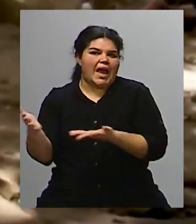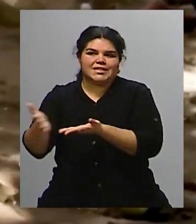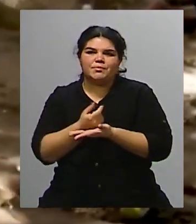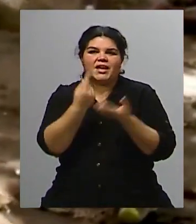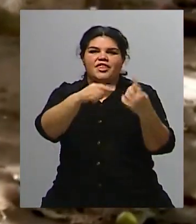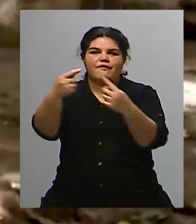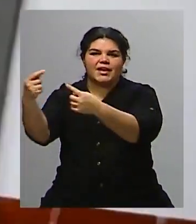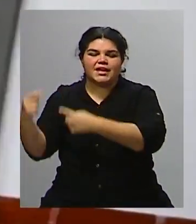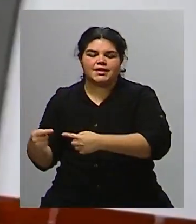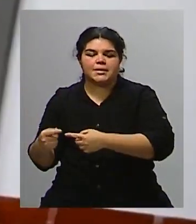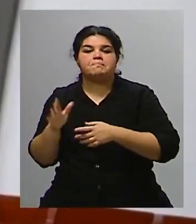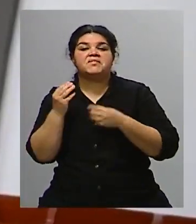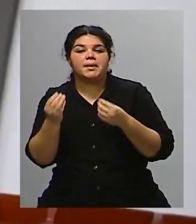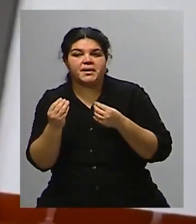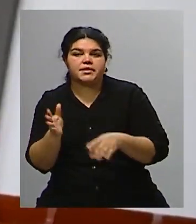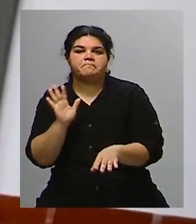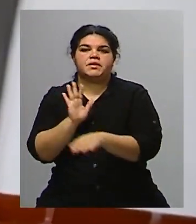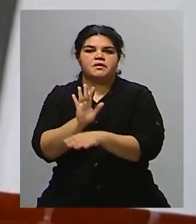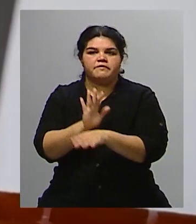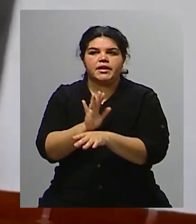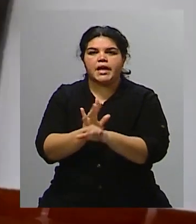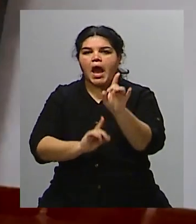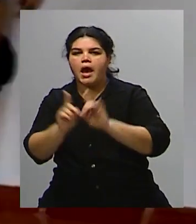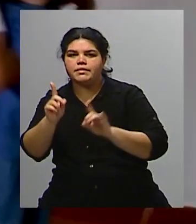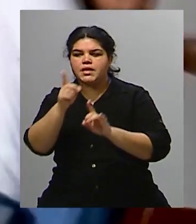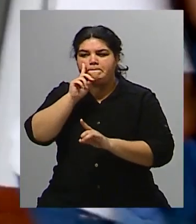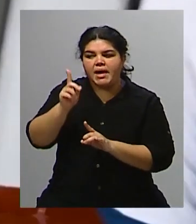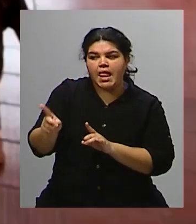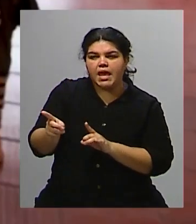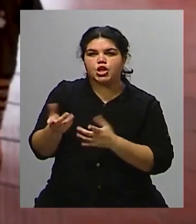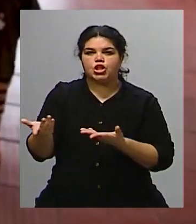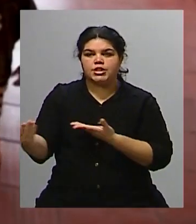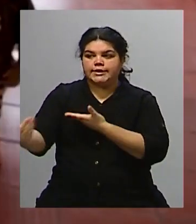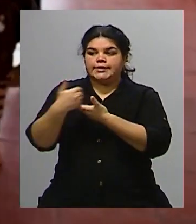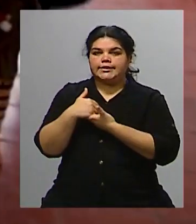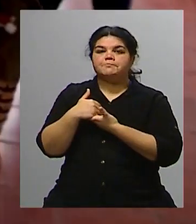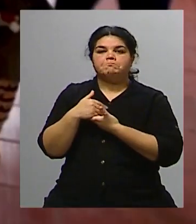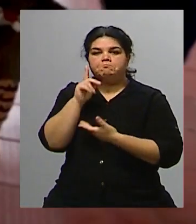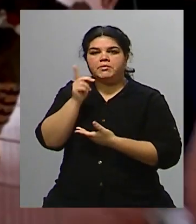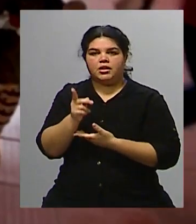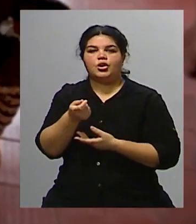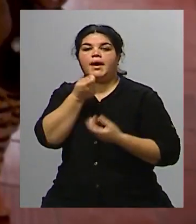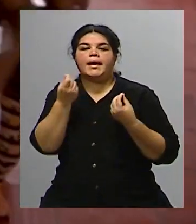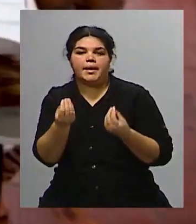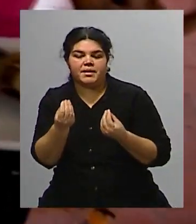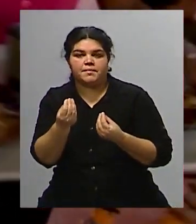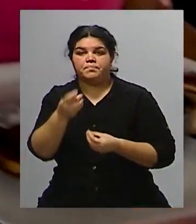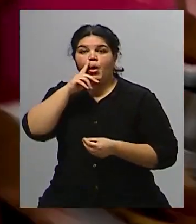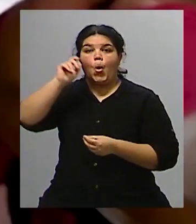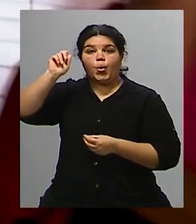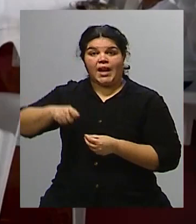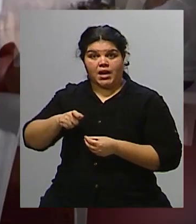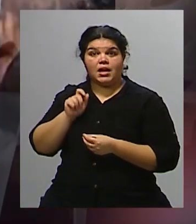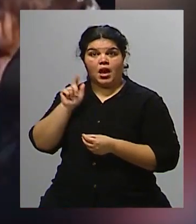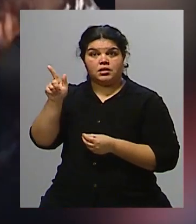ve como a un otro peligroso. Sí. Y en el caso particular de la migración ucraniana, se lo ven a las personas ucranianas como personas que son también de la